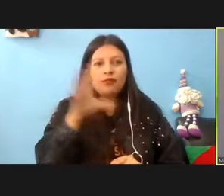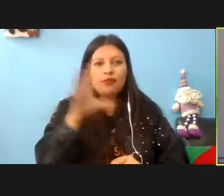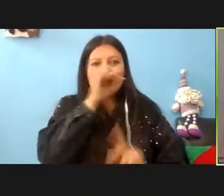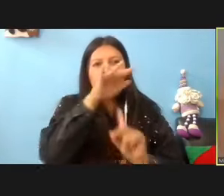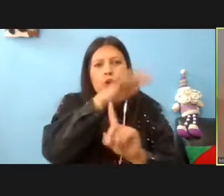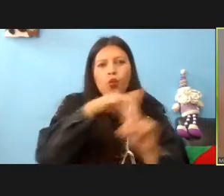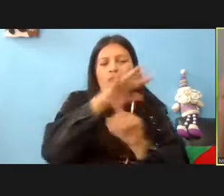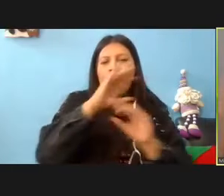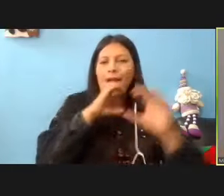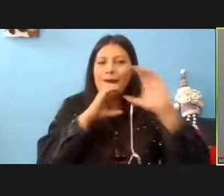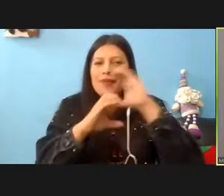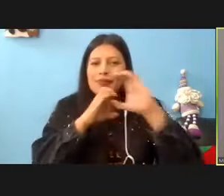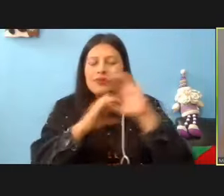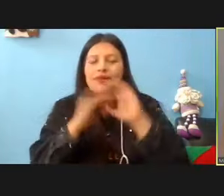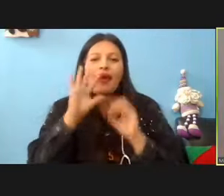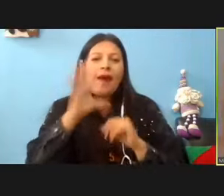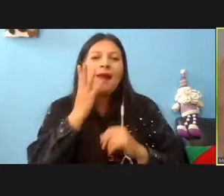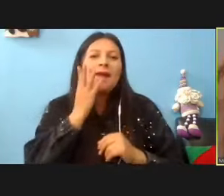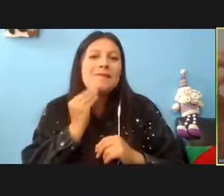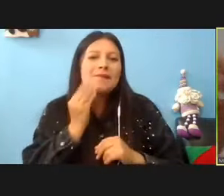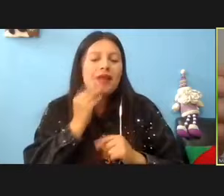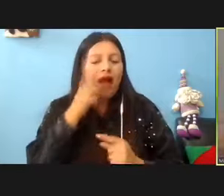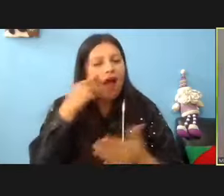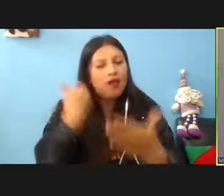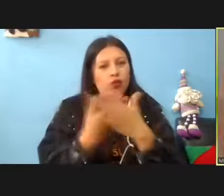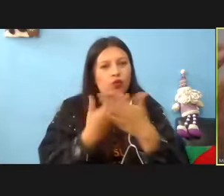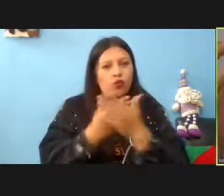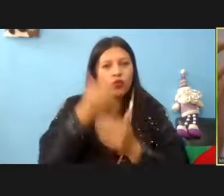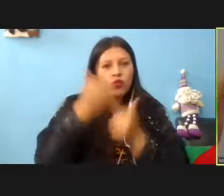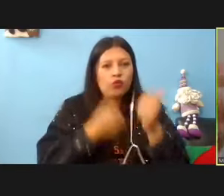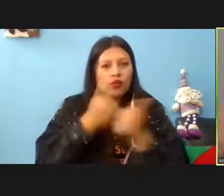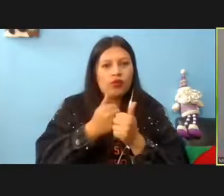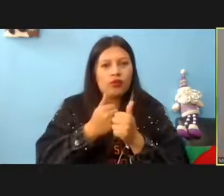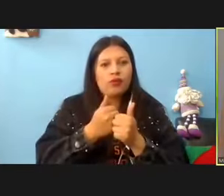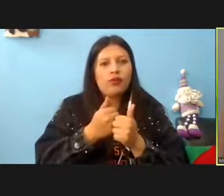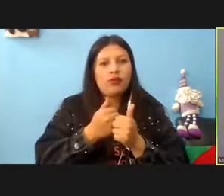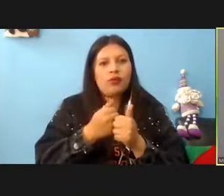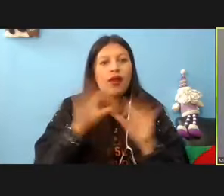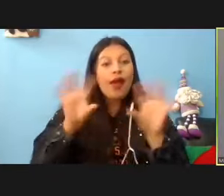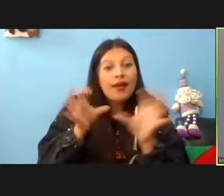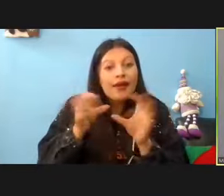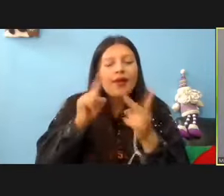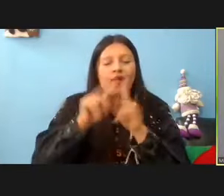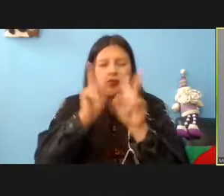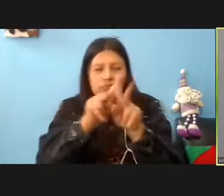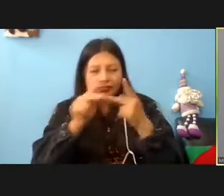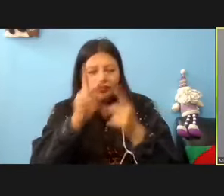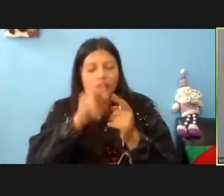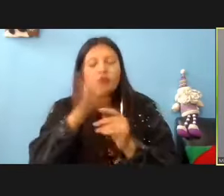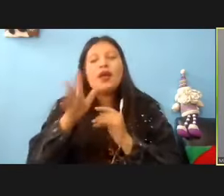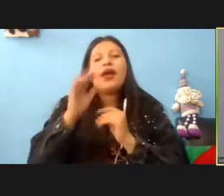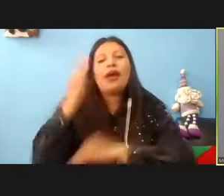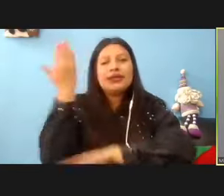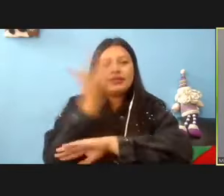contexto comunicativo, experiencias que dan cuenta de ello, que son la radio universitaria, la prensa y los cineforos.